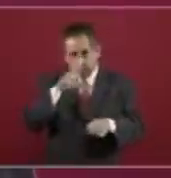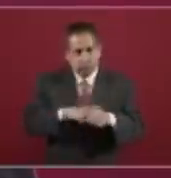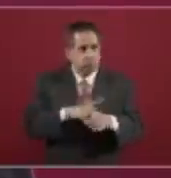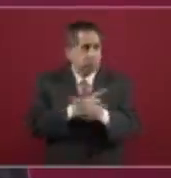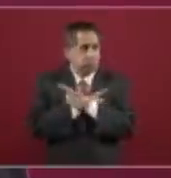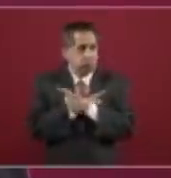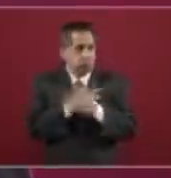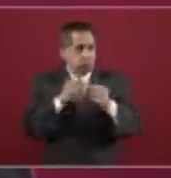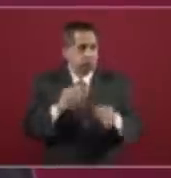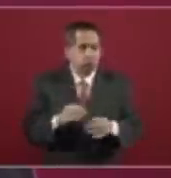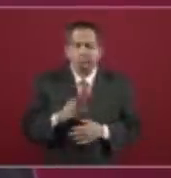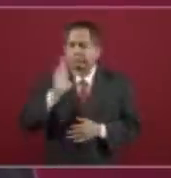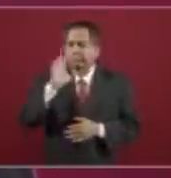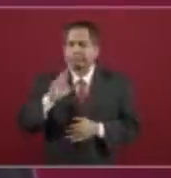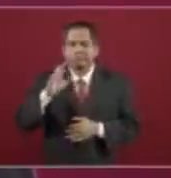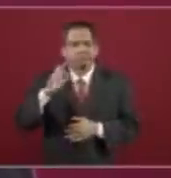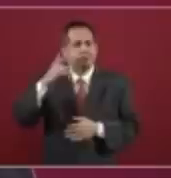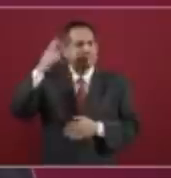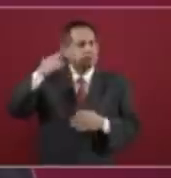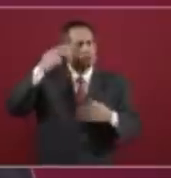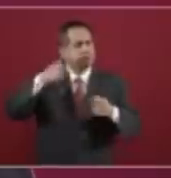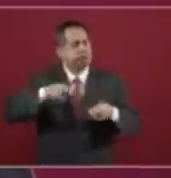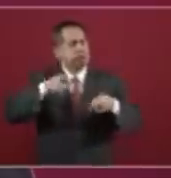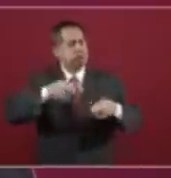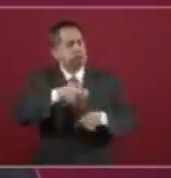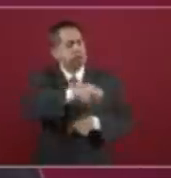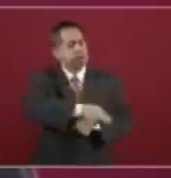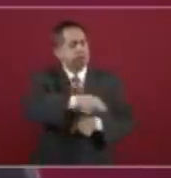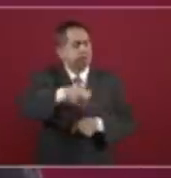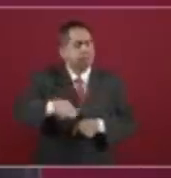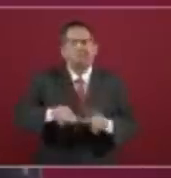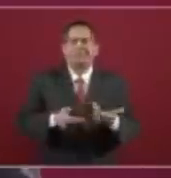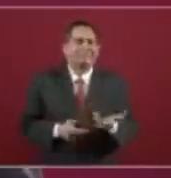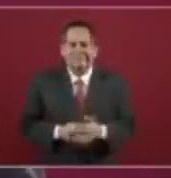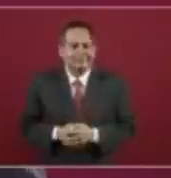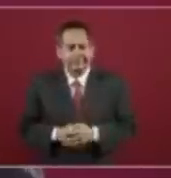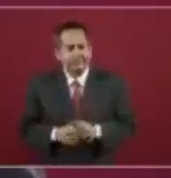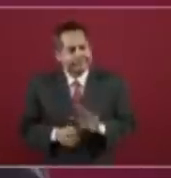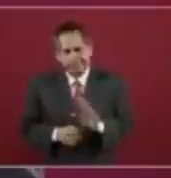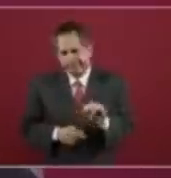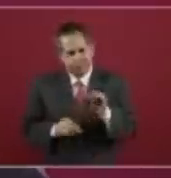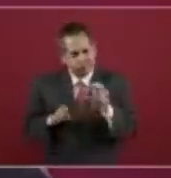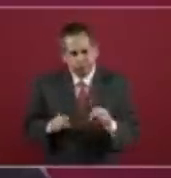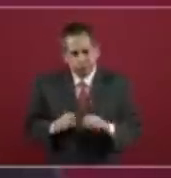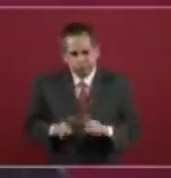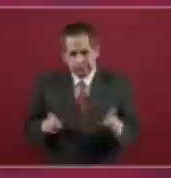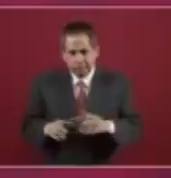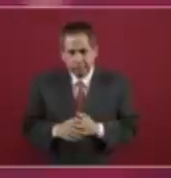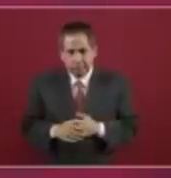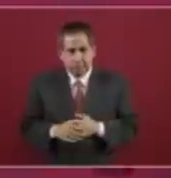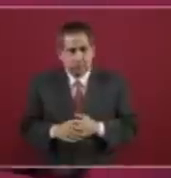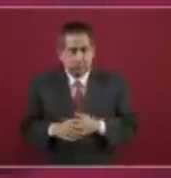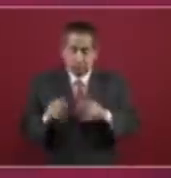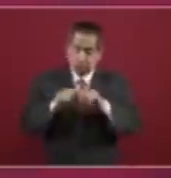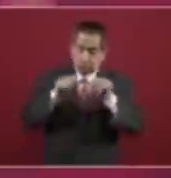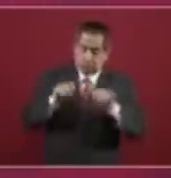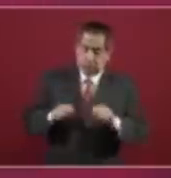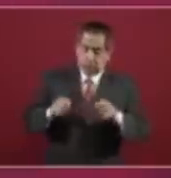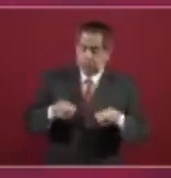a títulos nobiliarios y que ya dan patente para